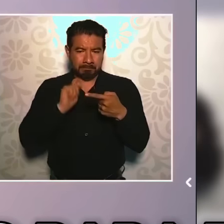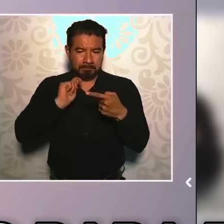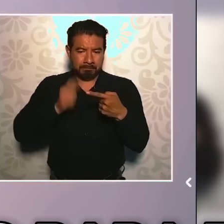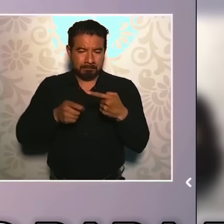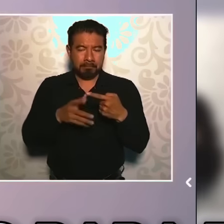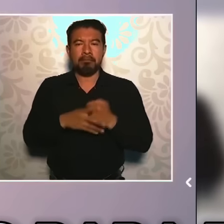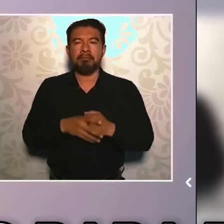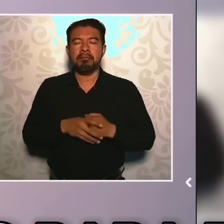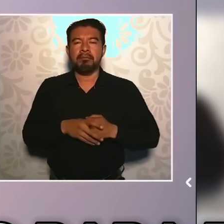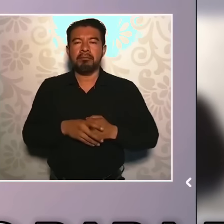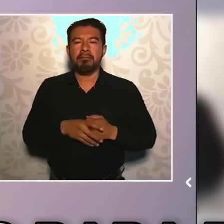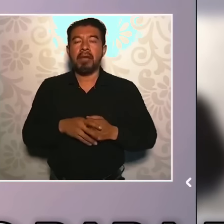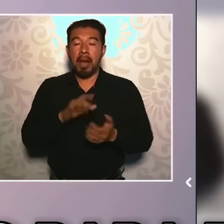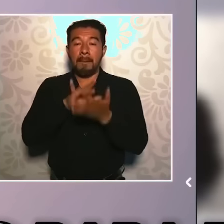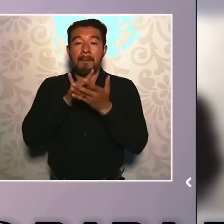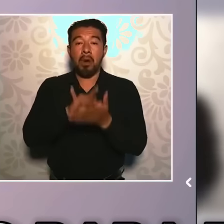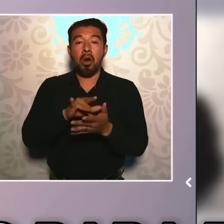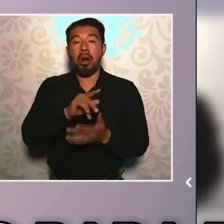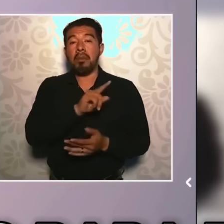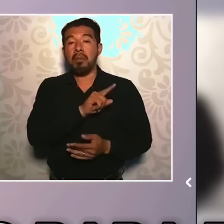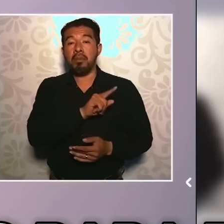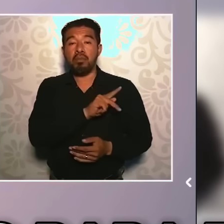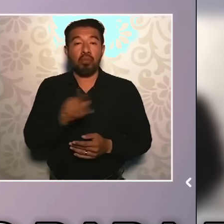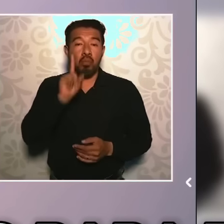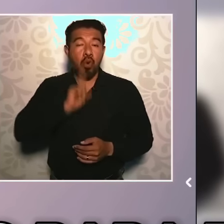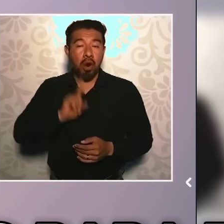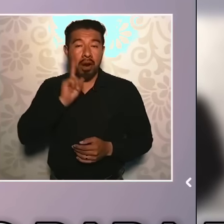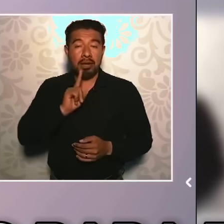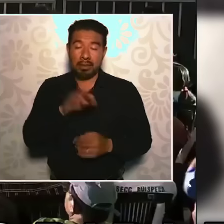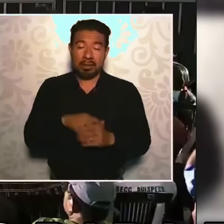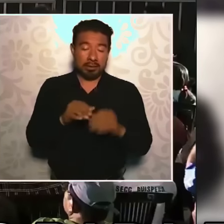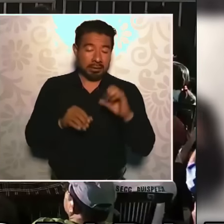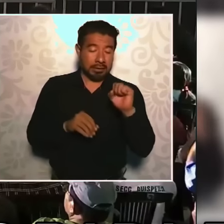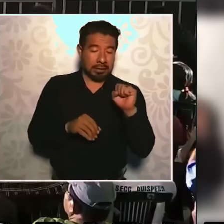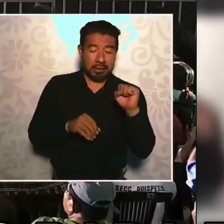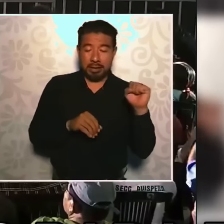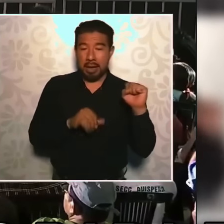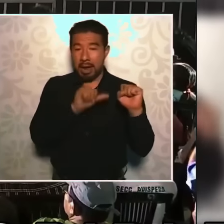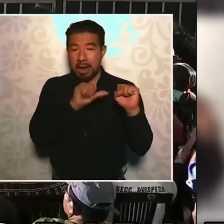de 60 a 64 años de edad.